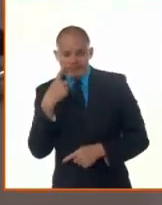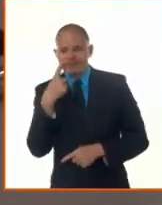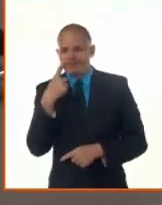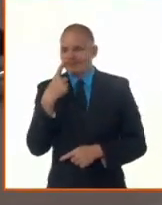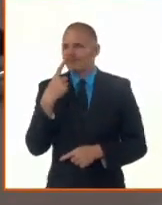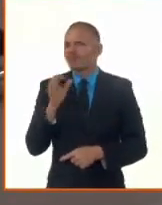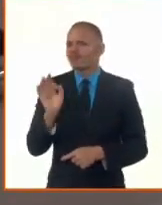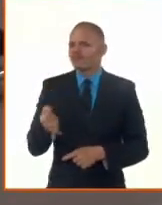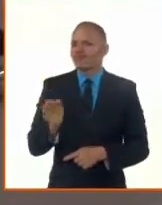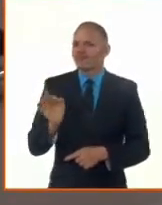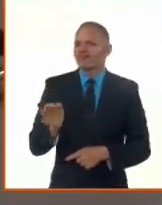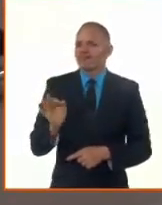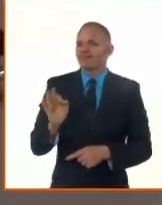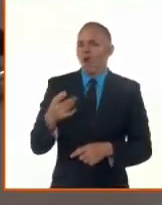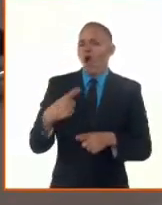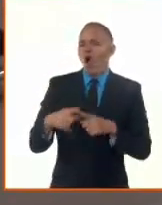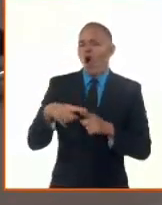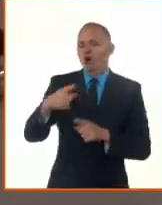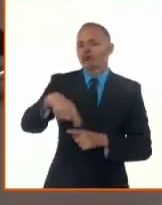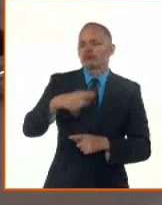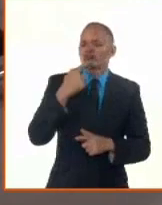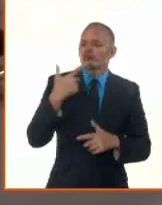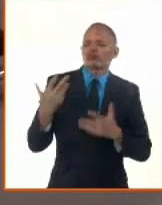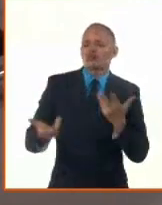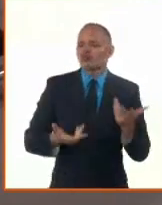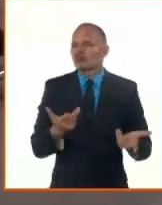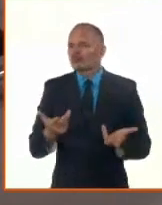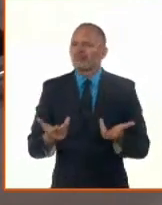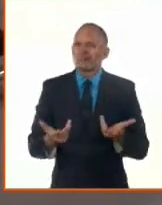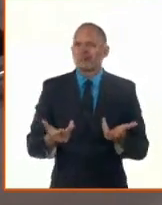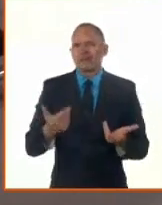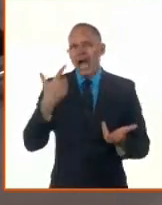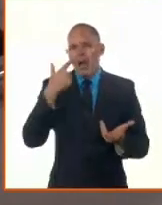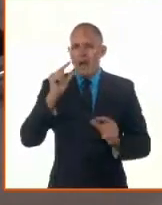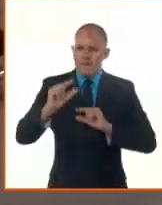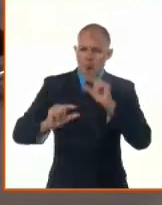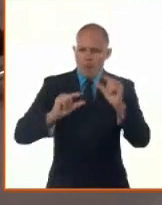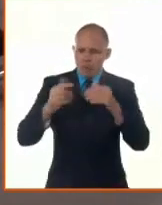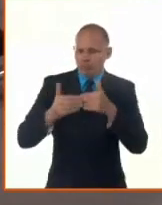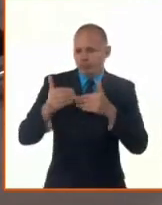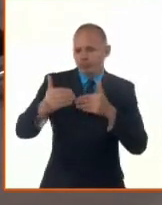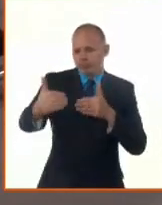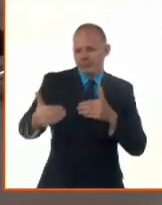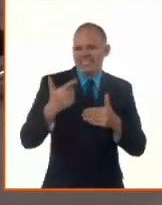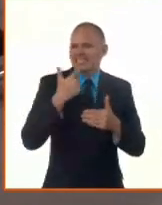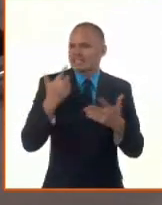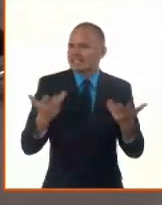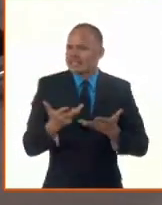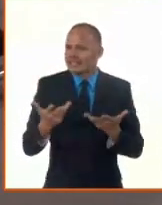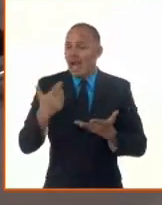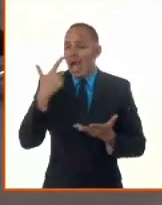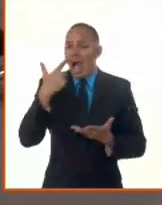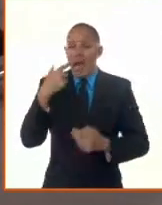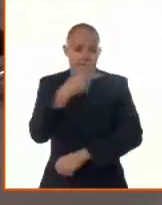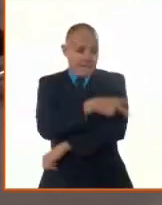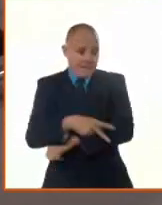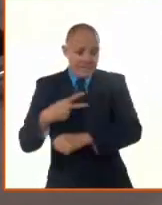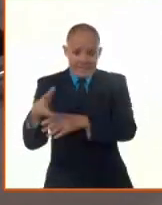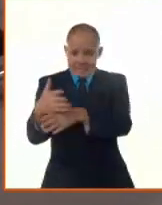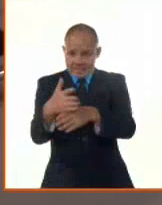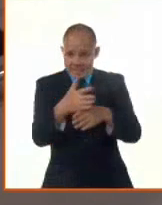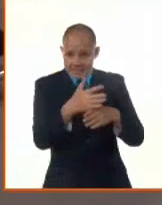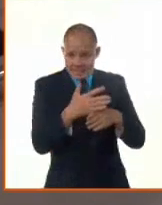muy interesante además ver o ir previendo ya Cuáles van a ser las reacciones de esos países que han salido